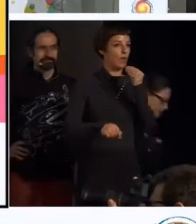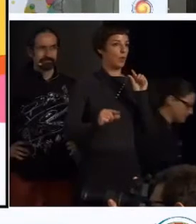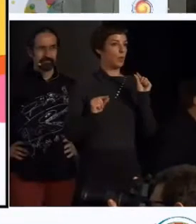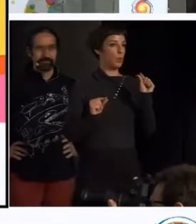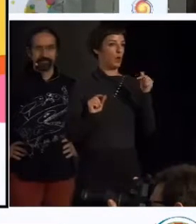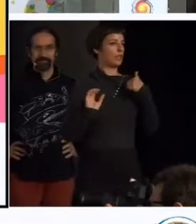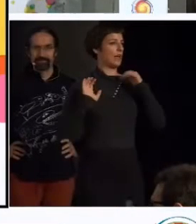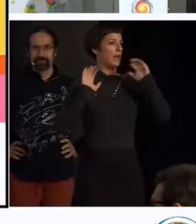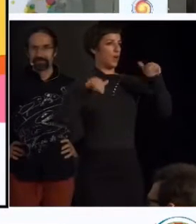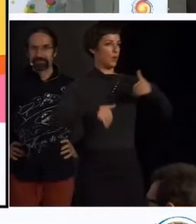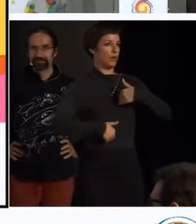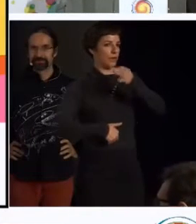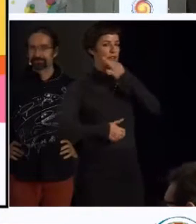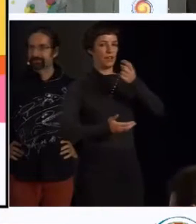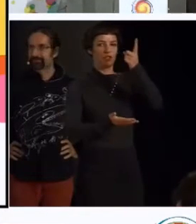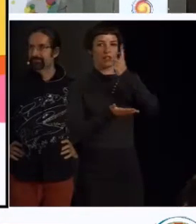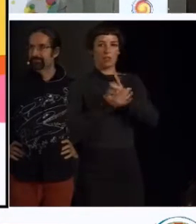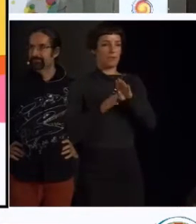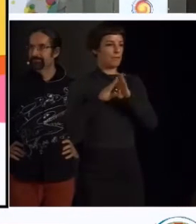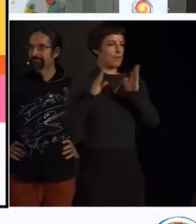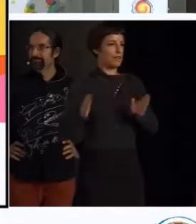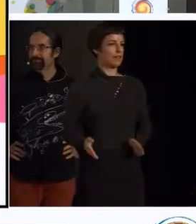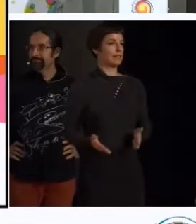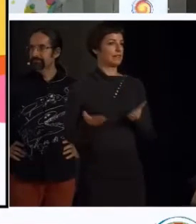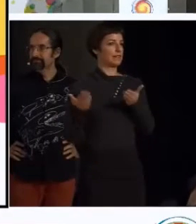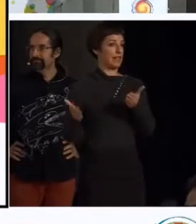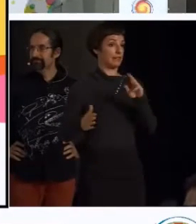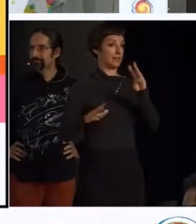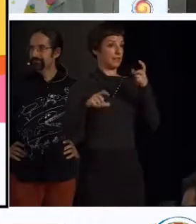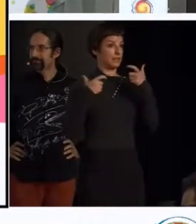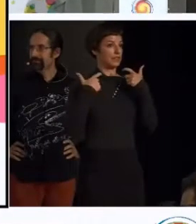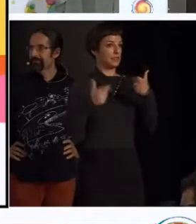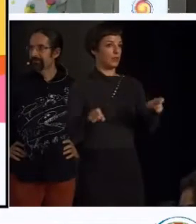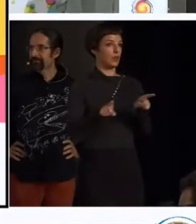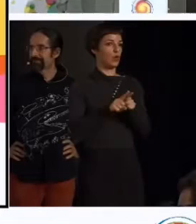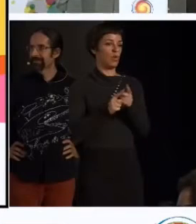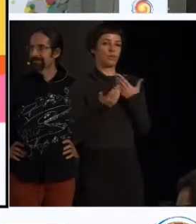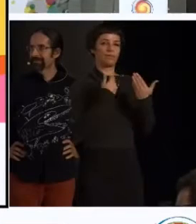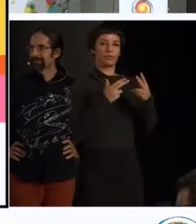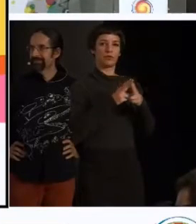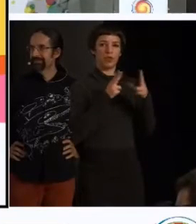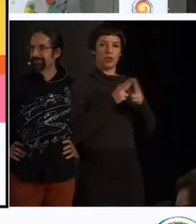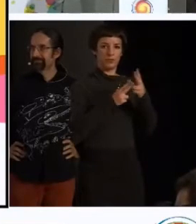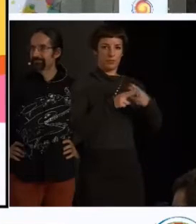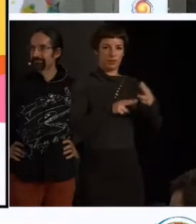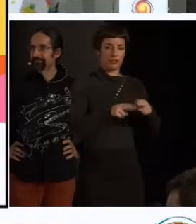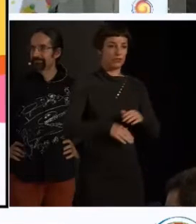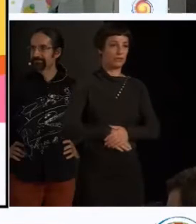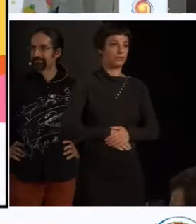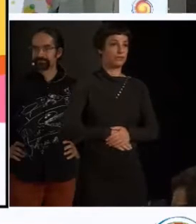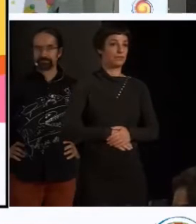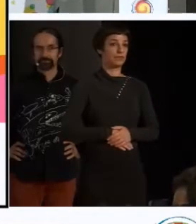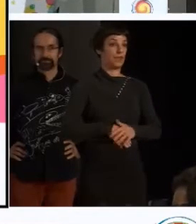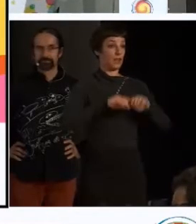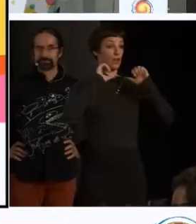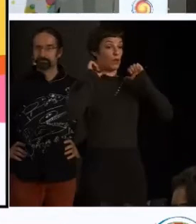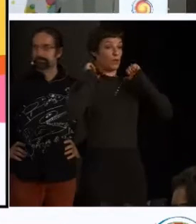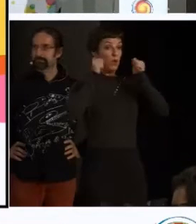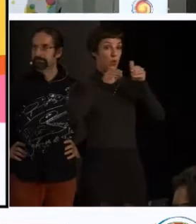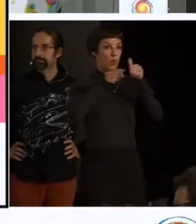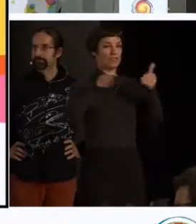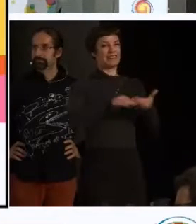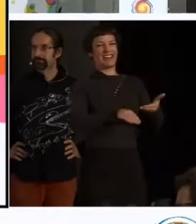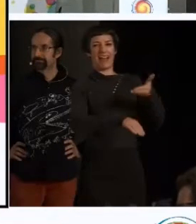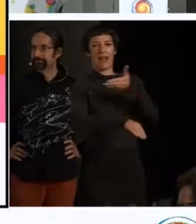Reanudamos la jornada de la tarde con la mesa del tercer sector como interlocutor social y político. Antes de dar inicio a esta